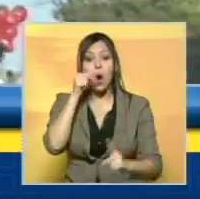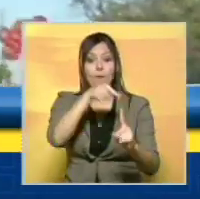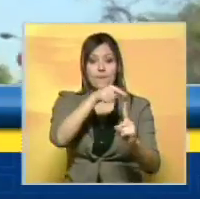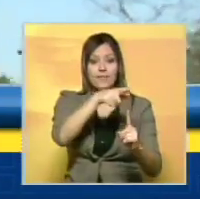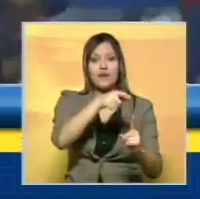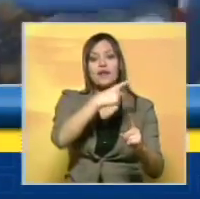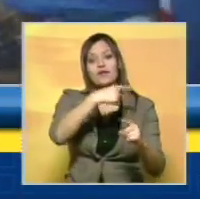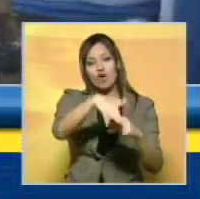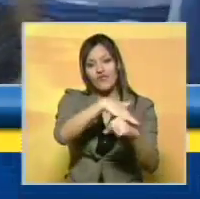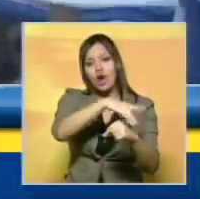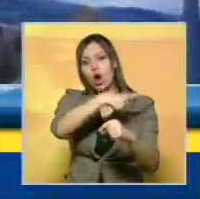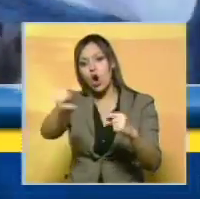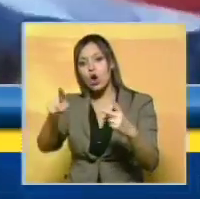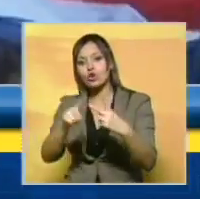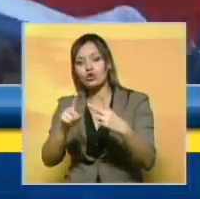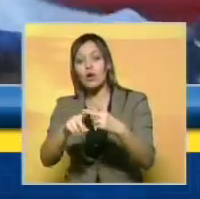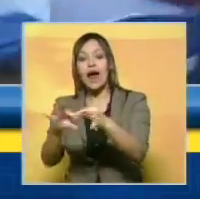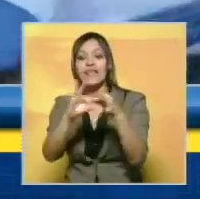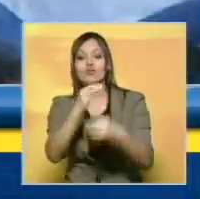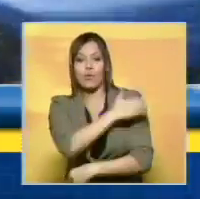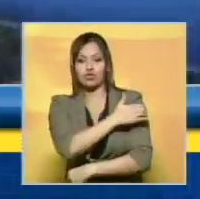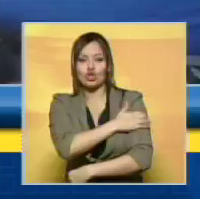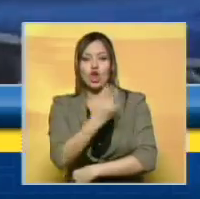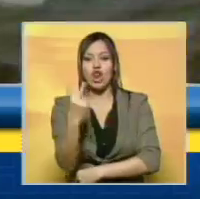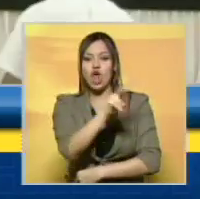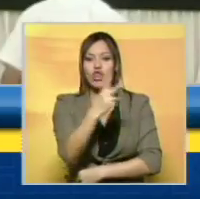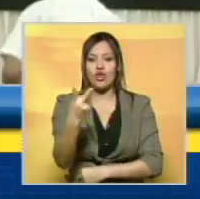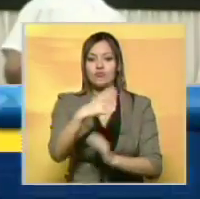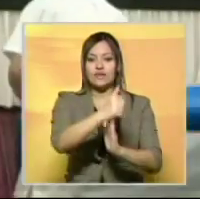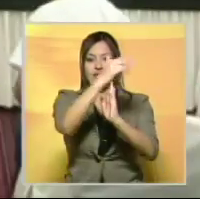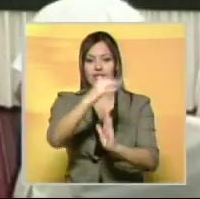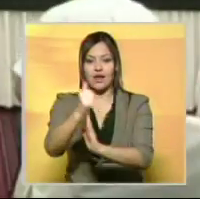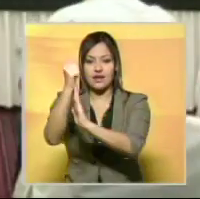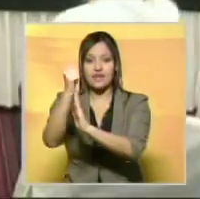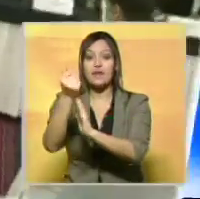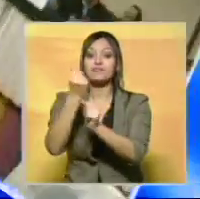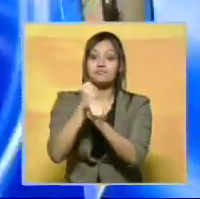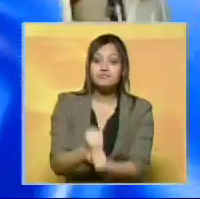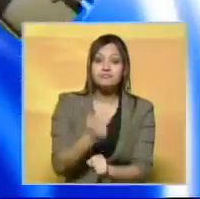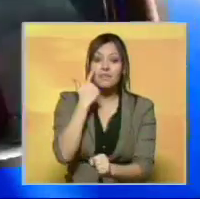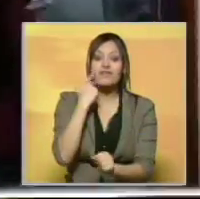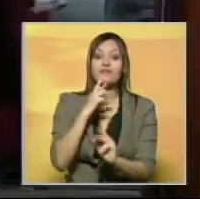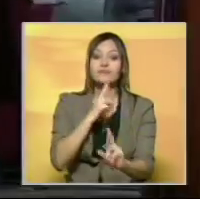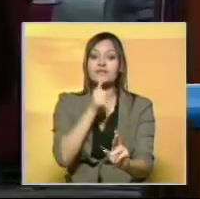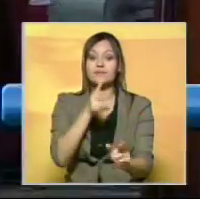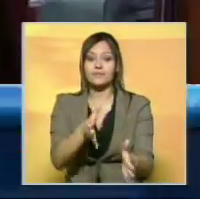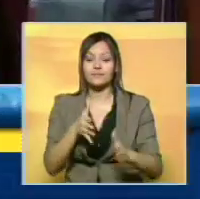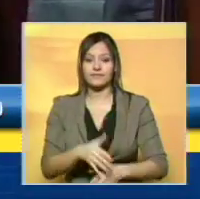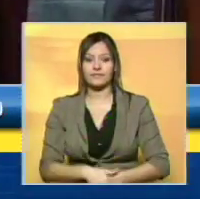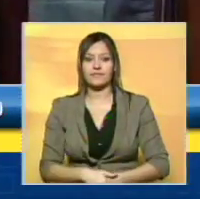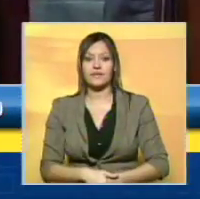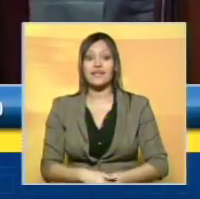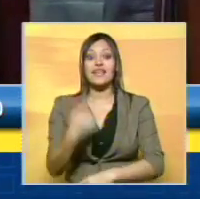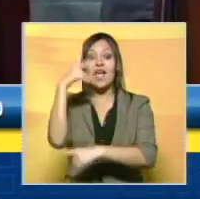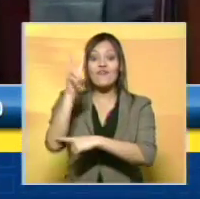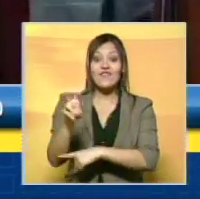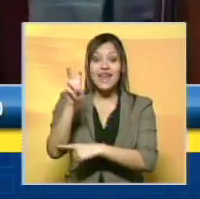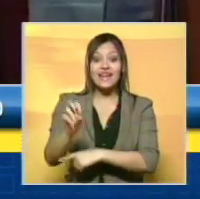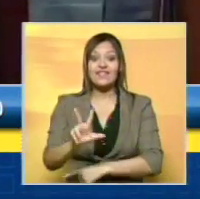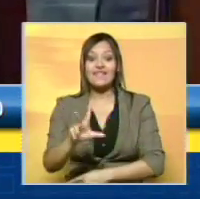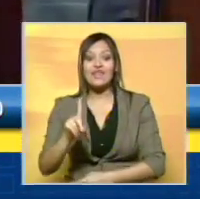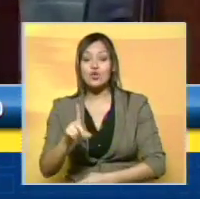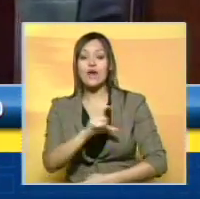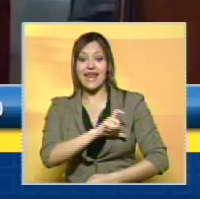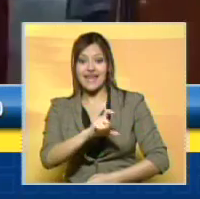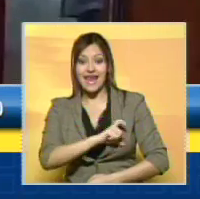gobernante, y Norman Quijano, de la alianza opositora, figuran como favoritos. Y este viernes 31 de